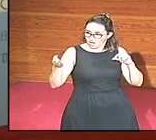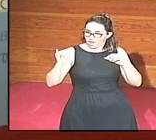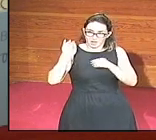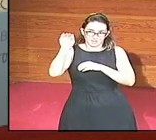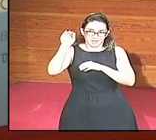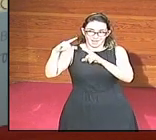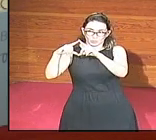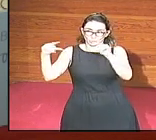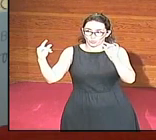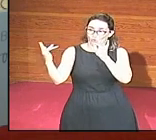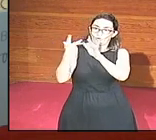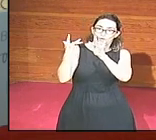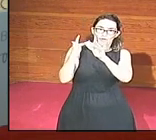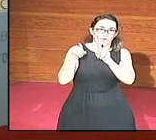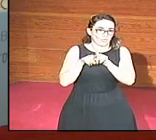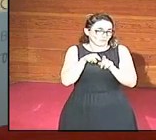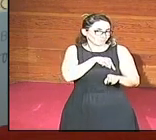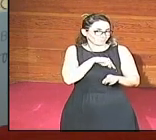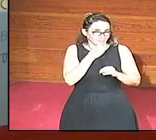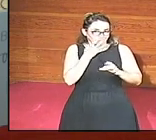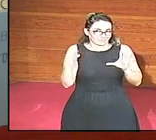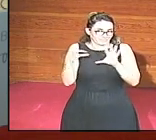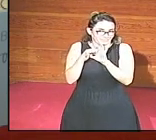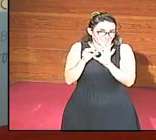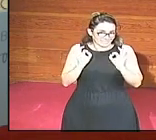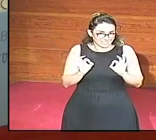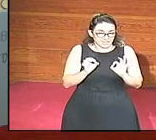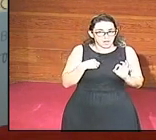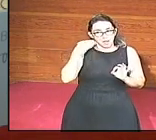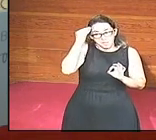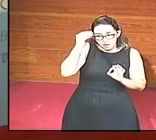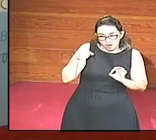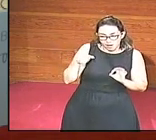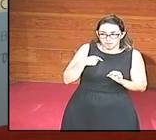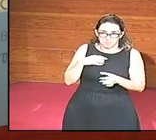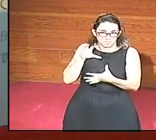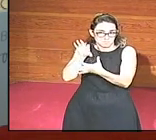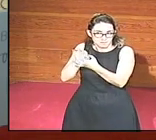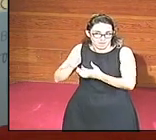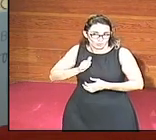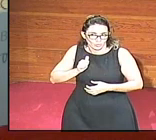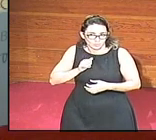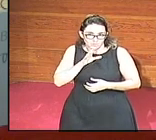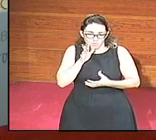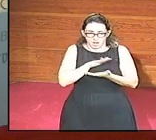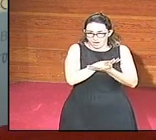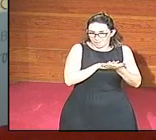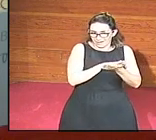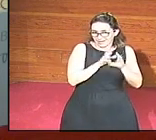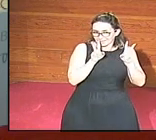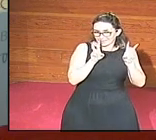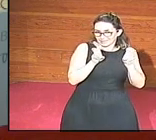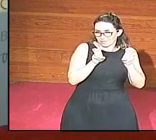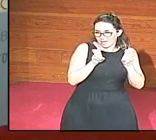tenemos estas cosas. Y pensé que esto me podría dar acceso a hablar de algo que no se estaba hablando mucho, que es ¿quiénes